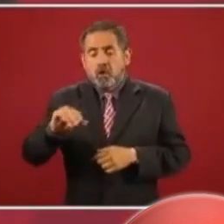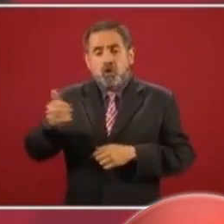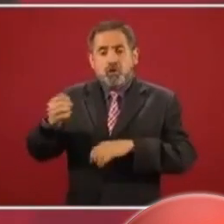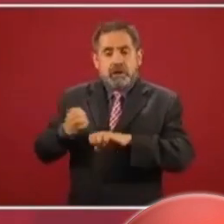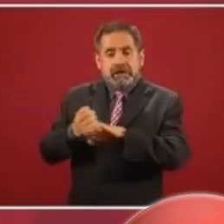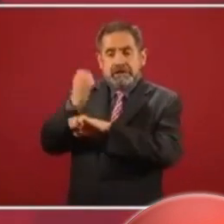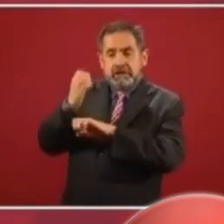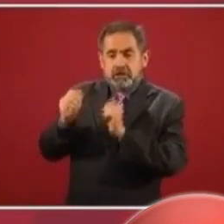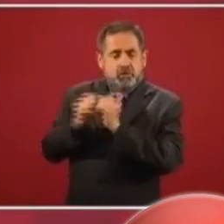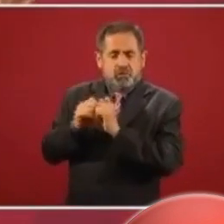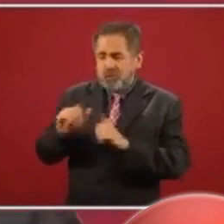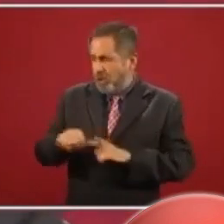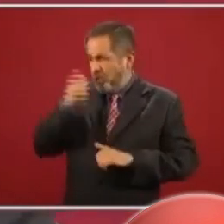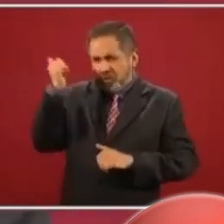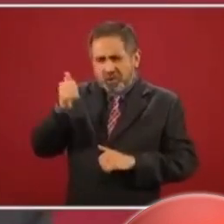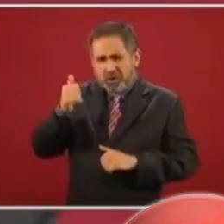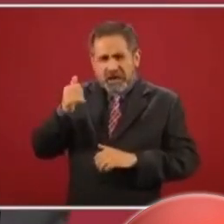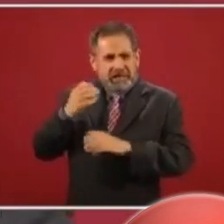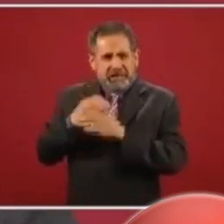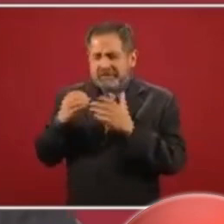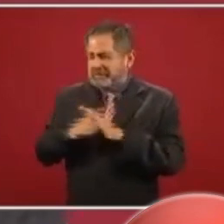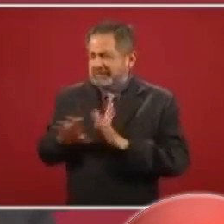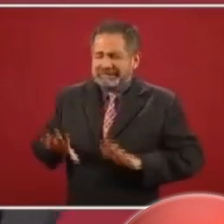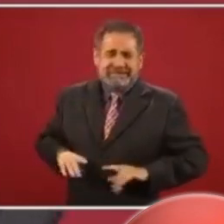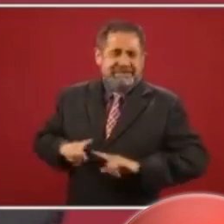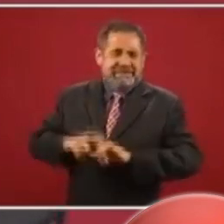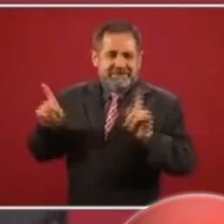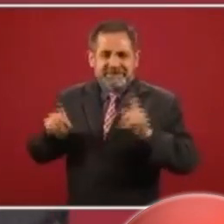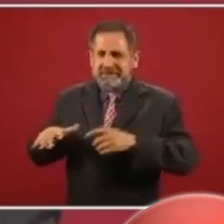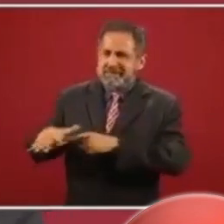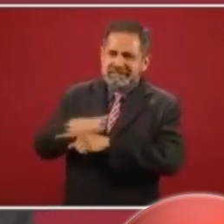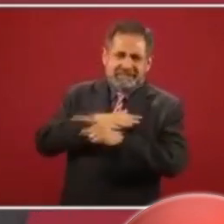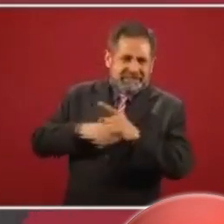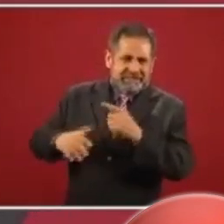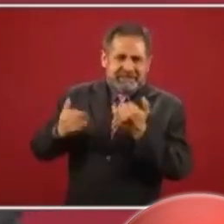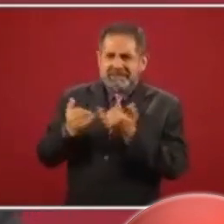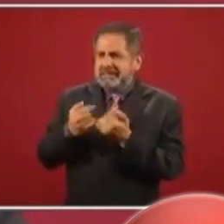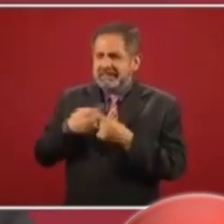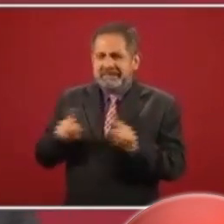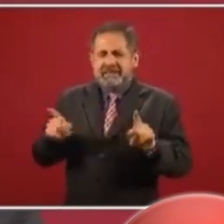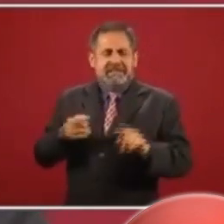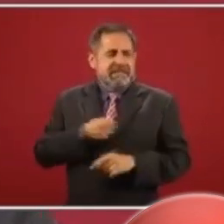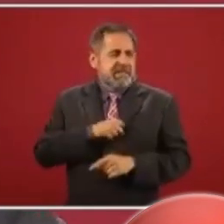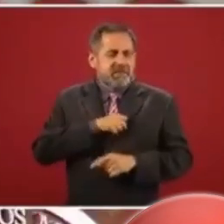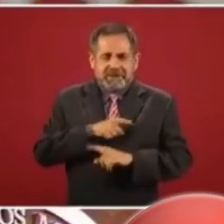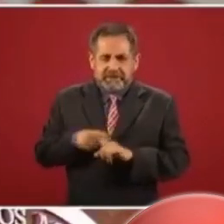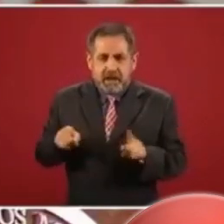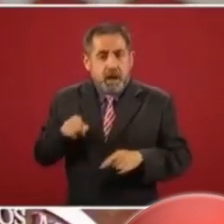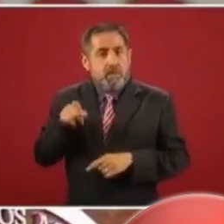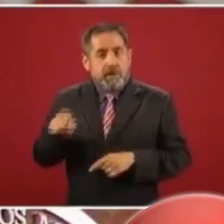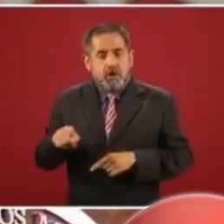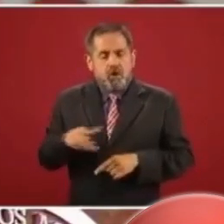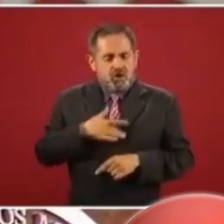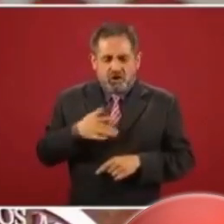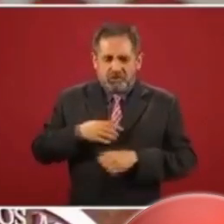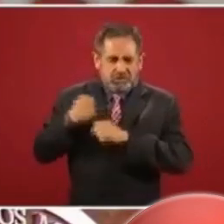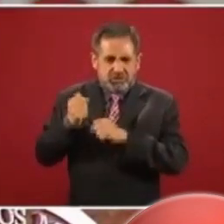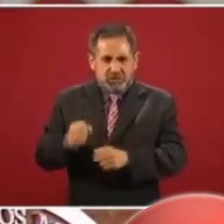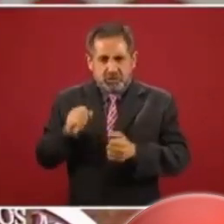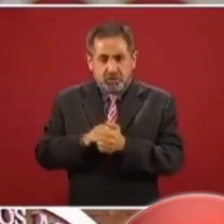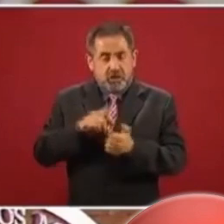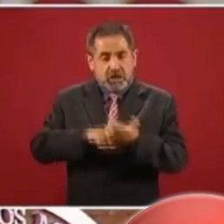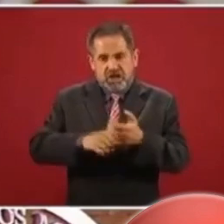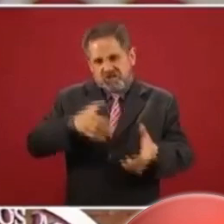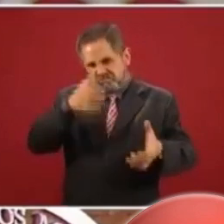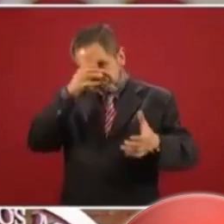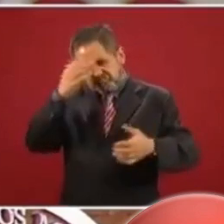con totalmente diferentes características demográficas, de salud pública, pero estamos seguros que con el conocimiento que